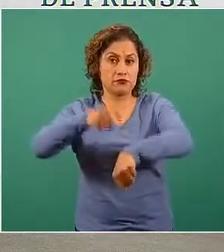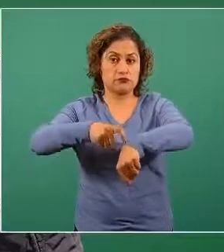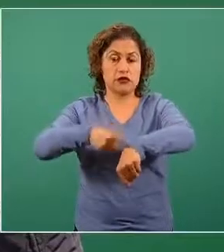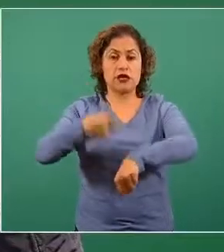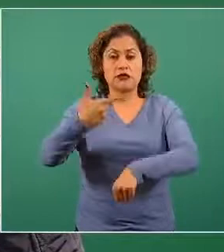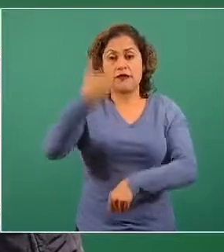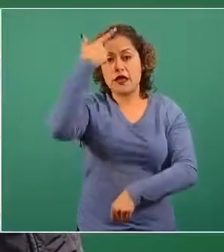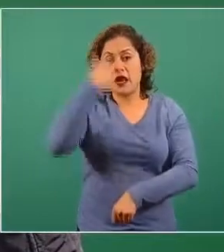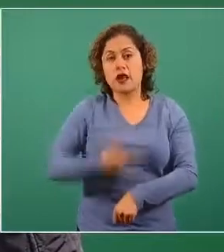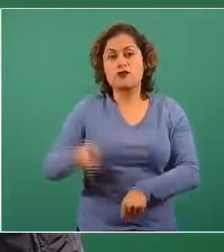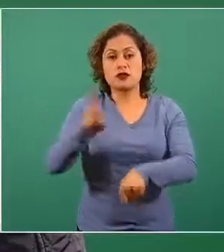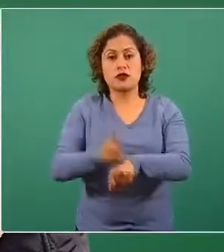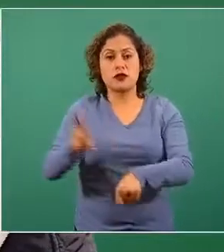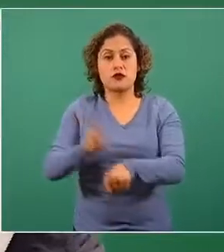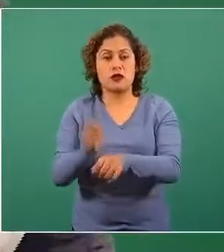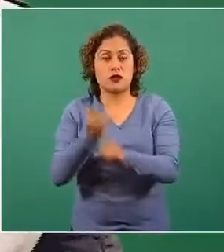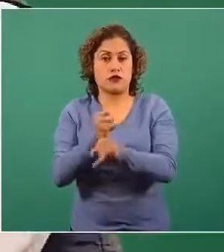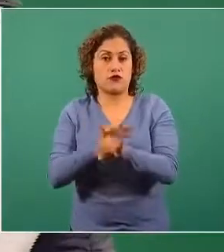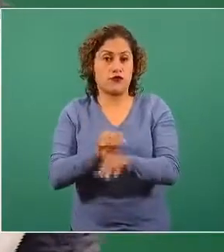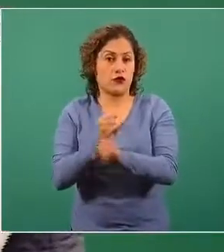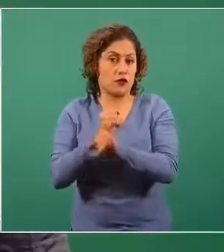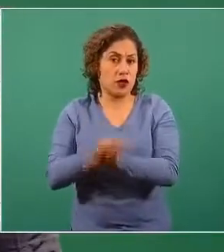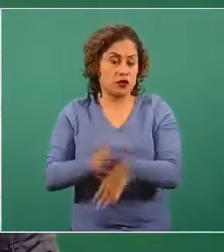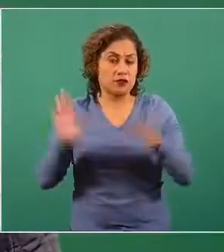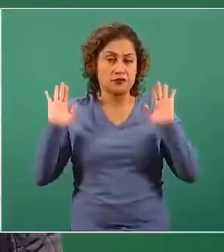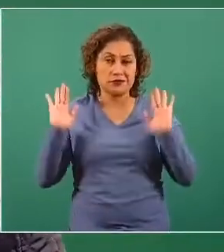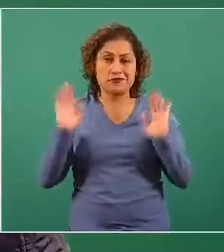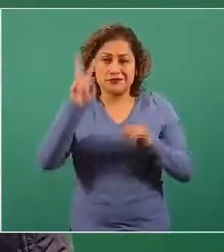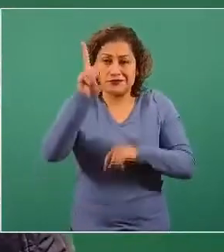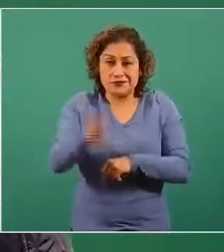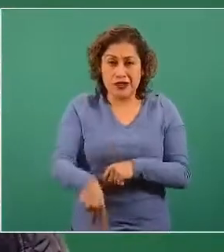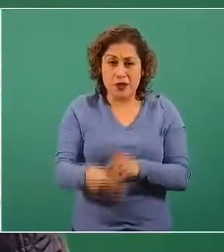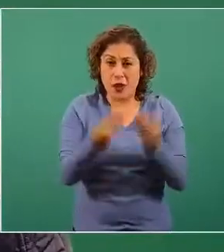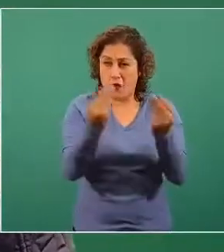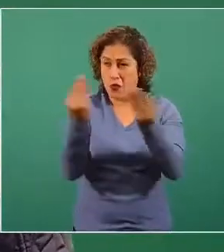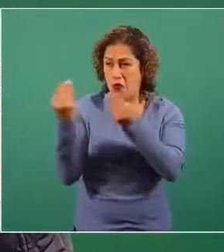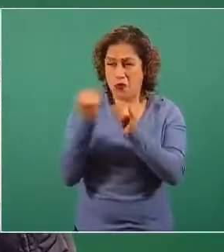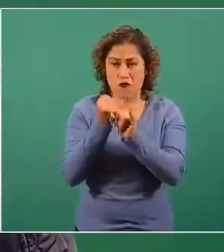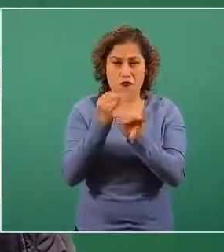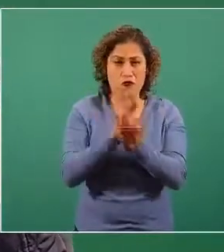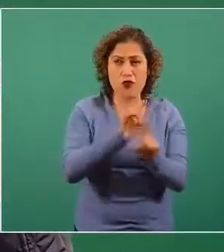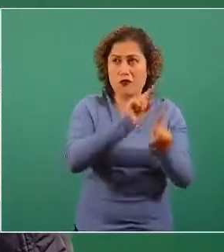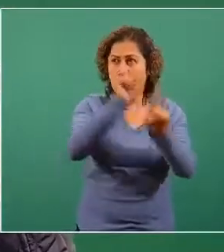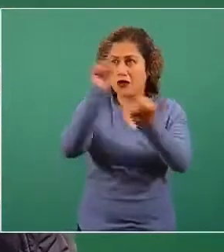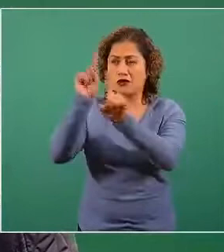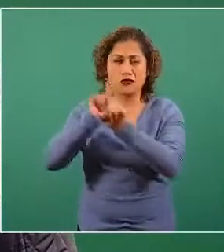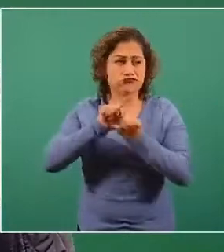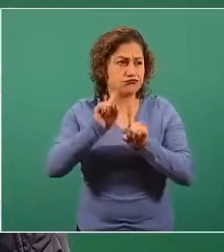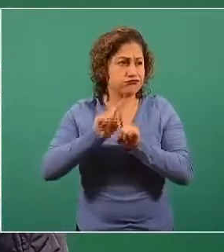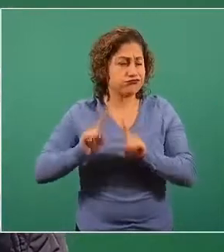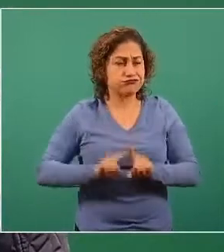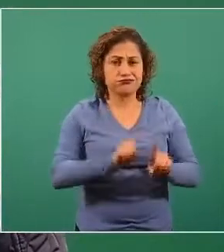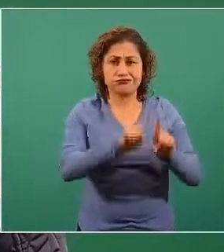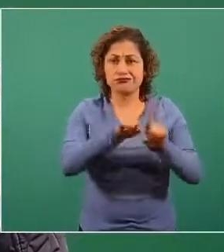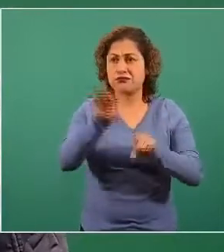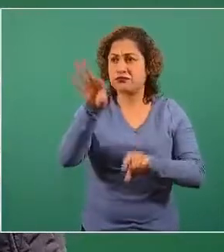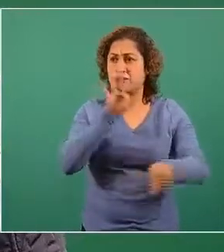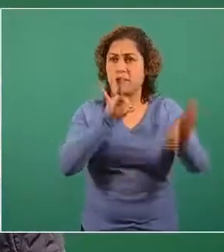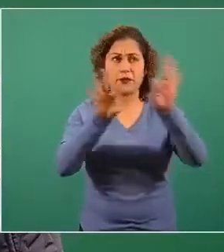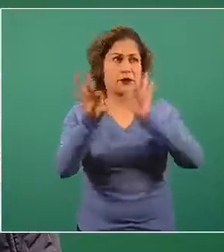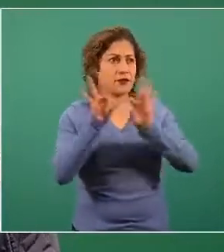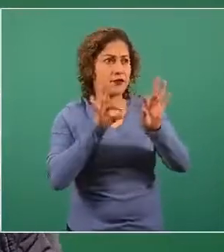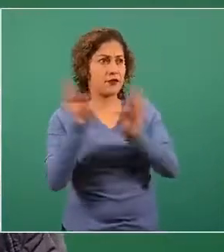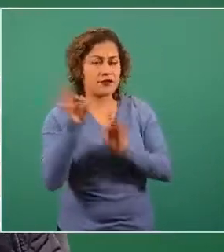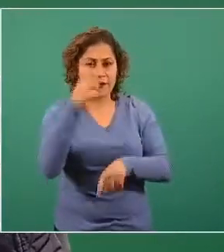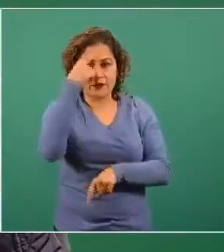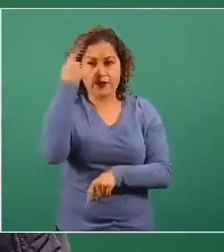información. Digamos que hay múltiples plataformas para poder acceder a la información y